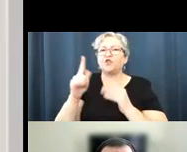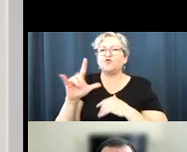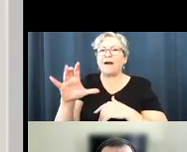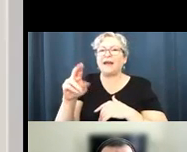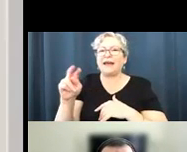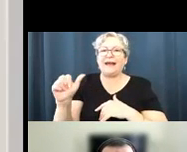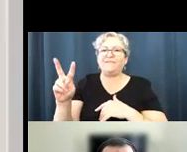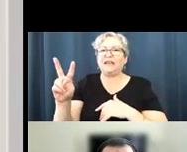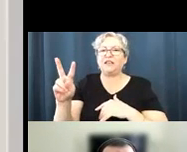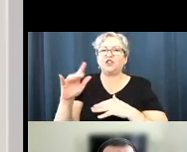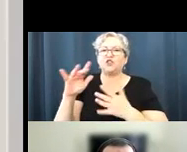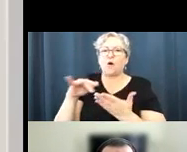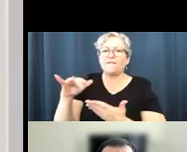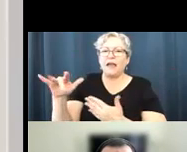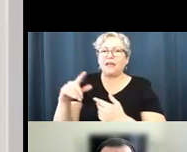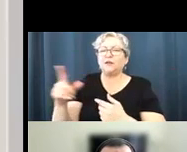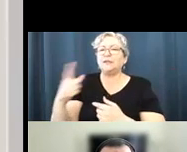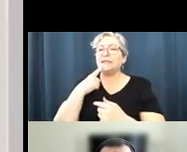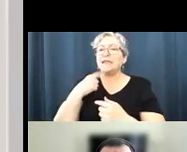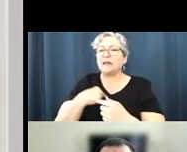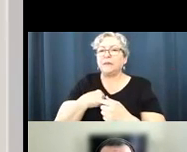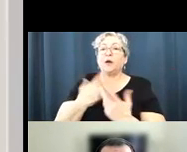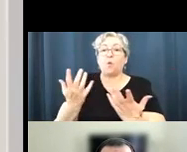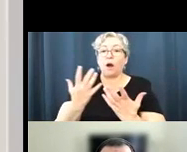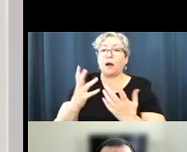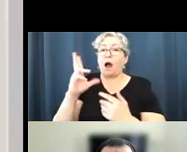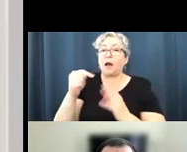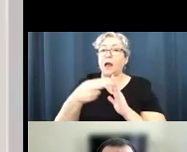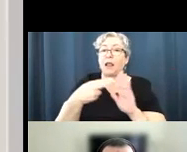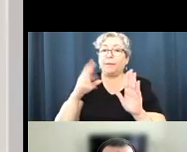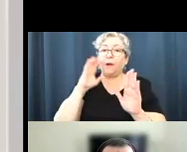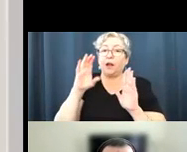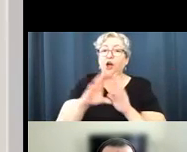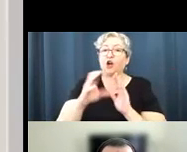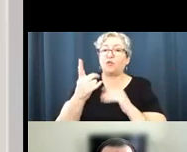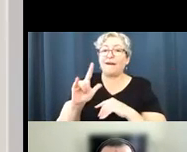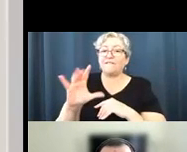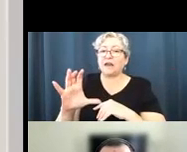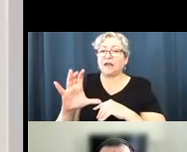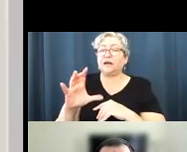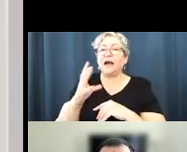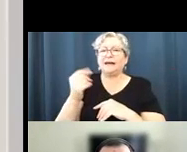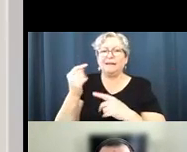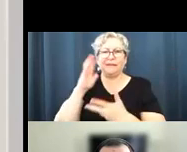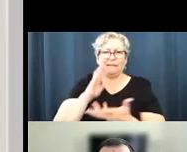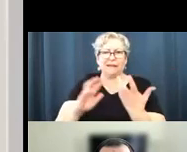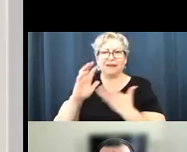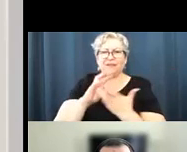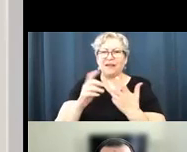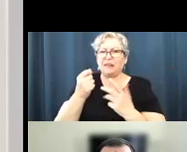apriete en el gráfico que dice survey. Aquí me dice que hay gráficas que no están marcadas y es un